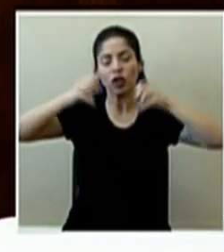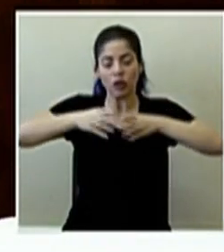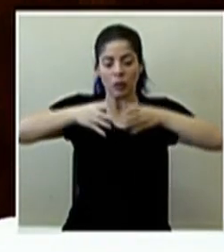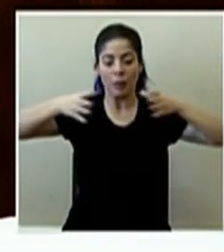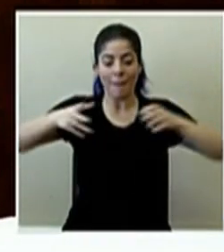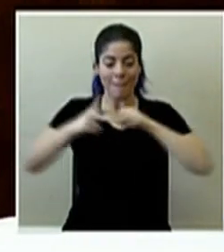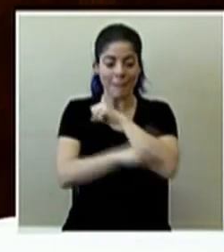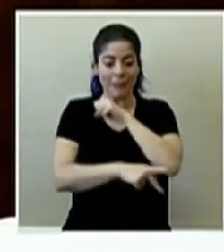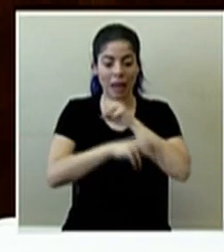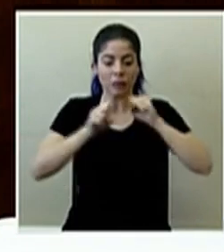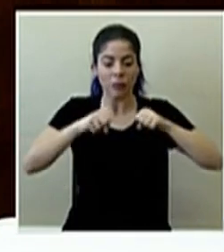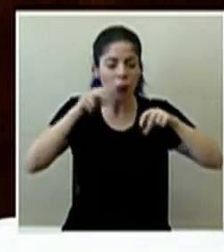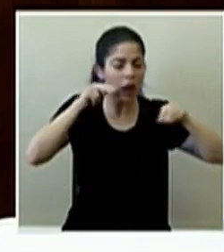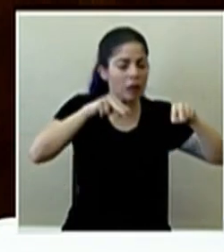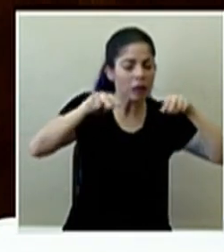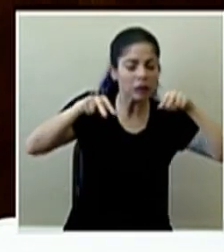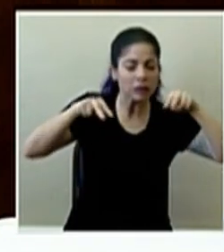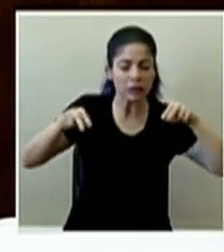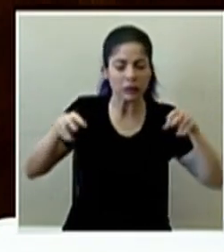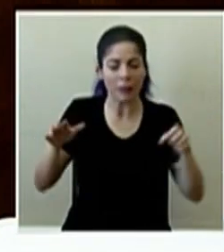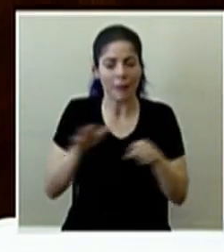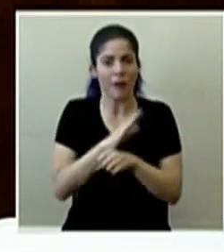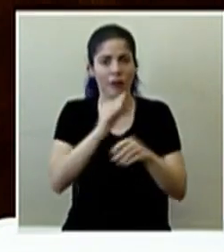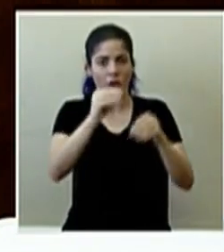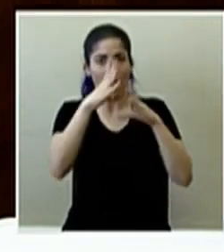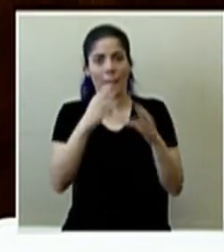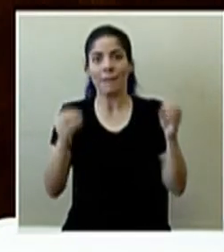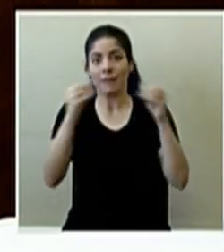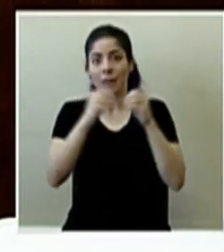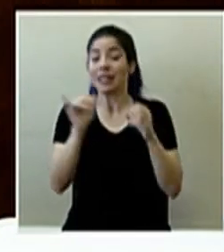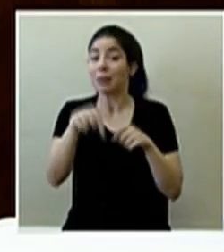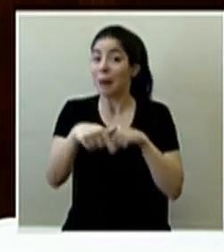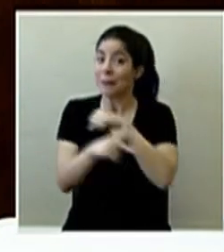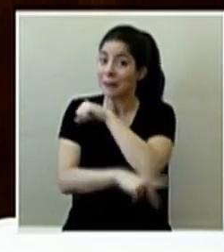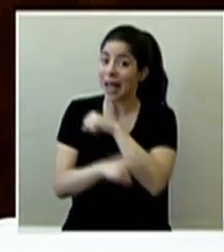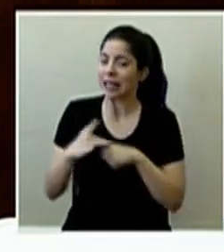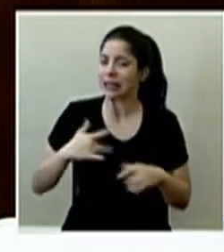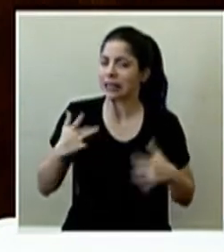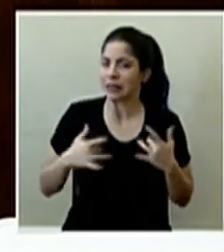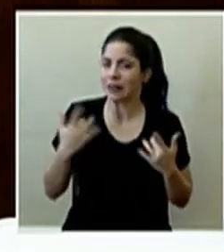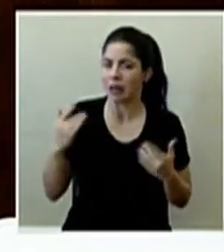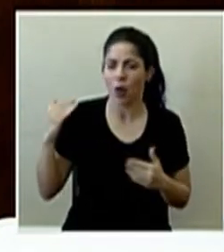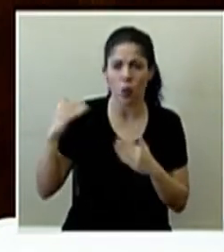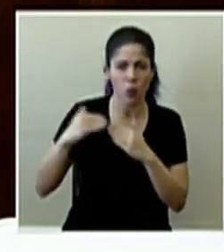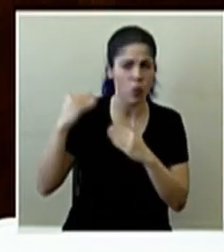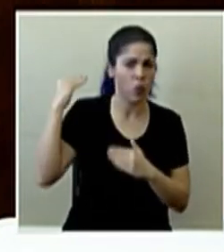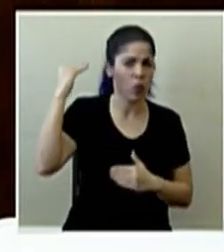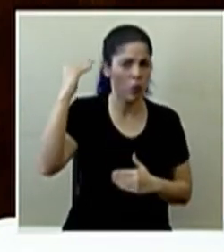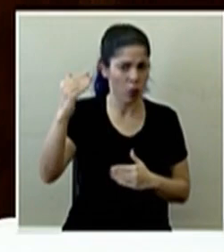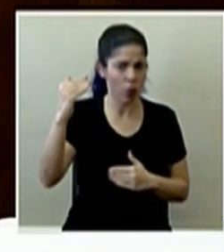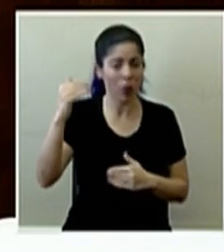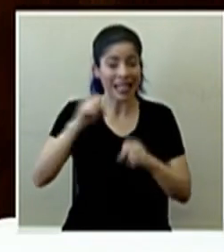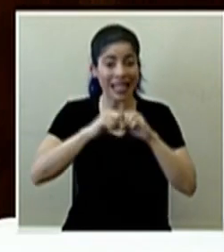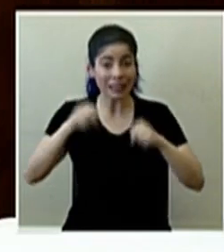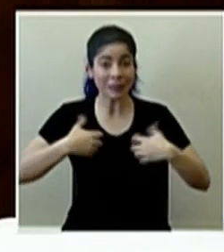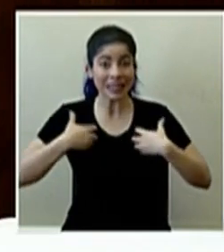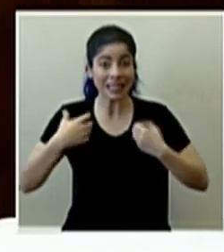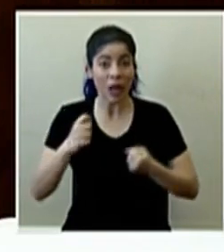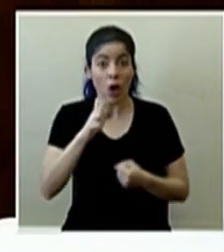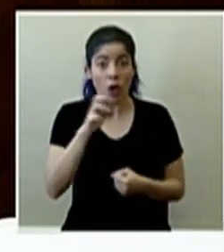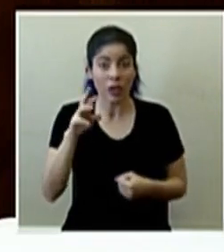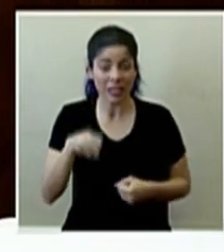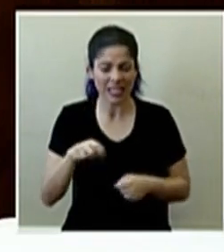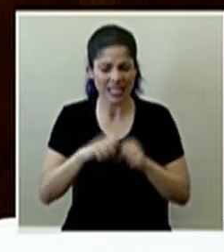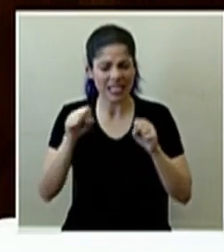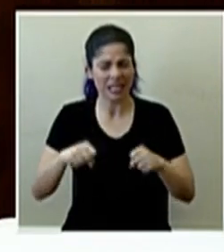del país. También este país tiene una sensibilidad muy alta y eso es un tema que yo quiero dejarlo también. El sistema de salud de Costa Rica es un sistema